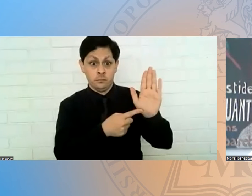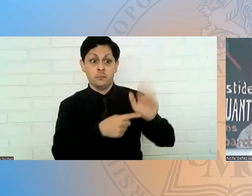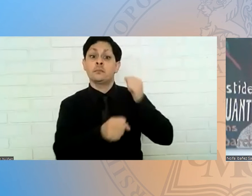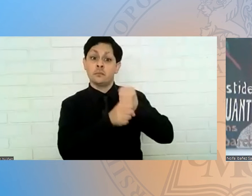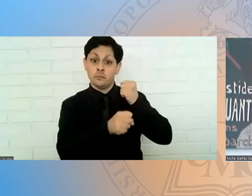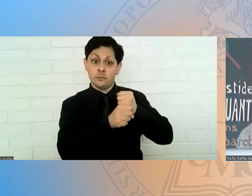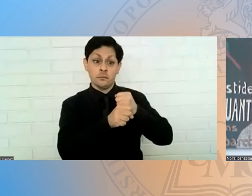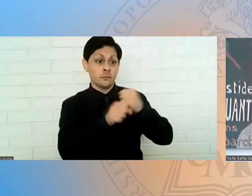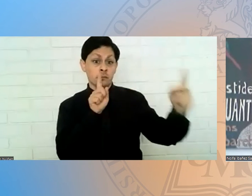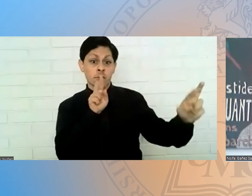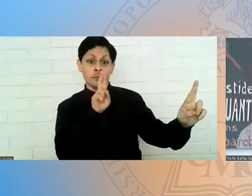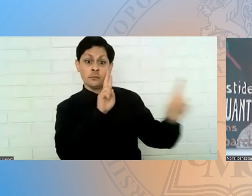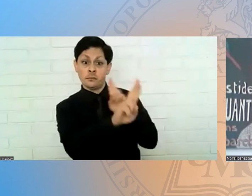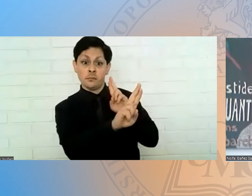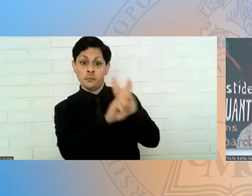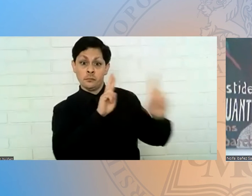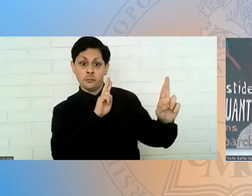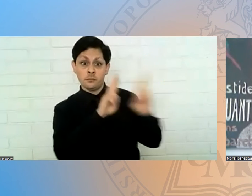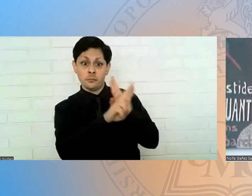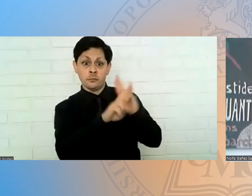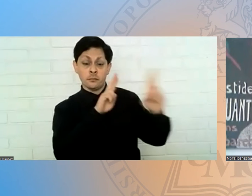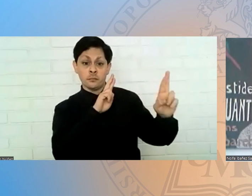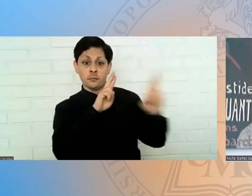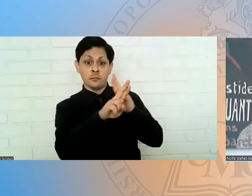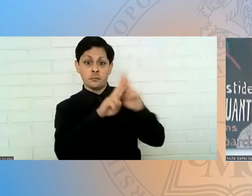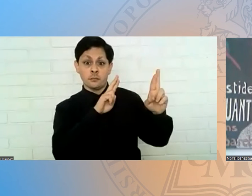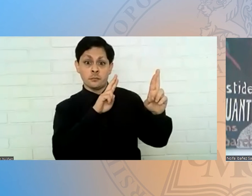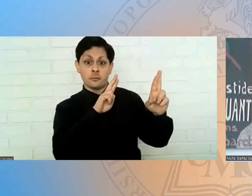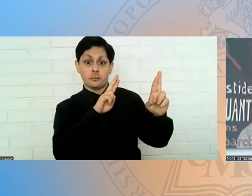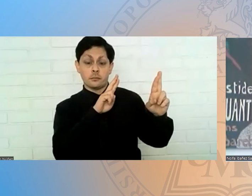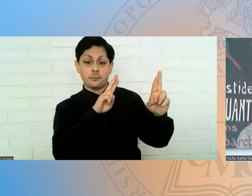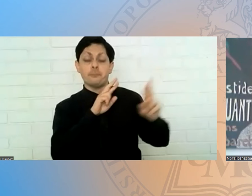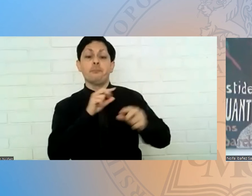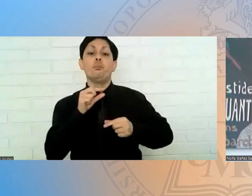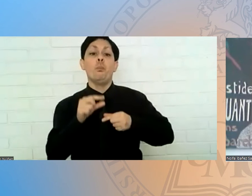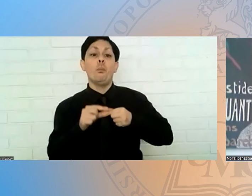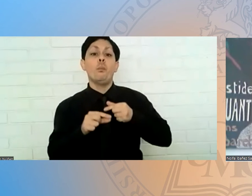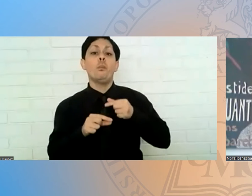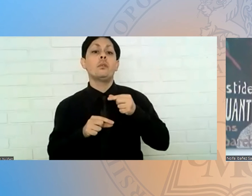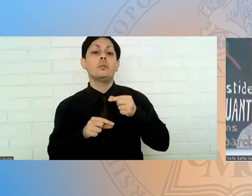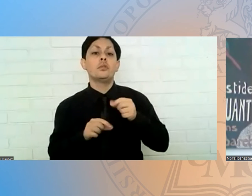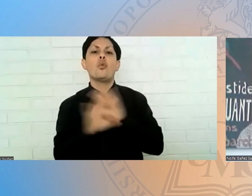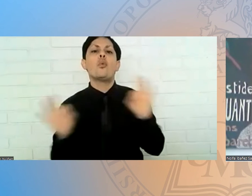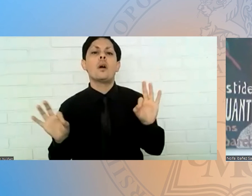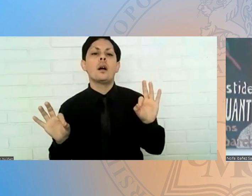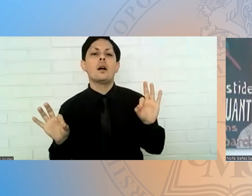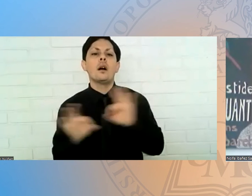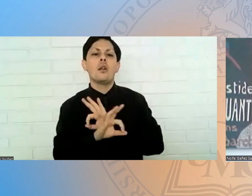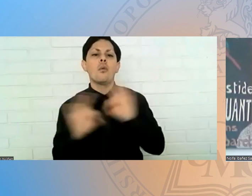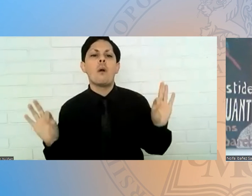una relación o lo que fuere, en la clase, pocos que preguntan, nunca